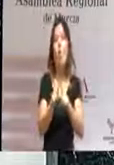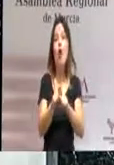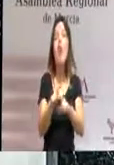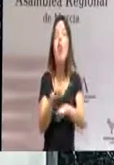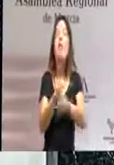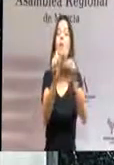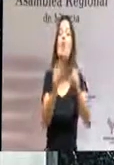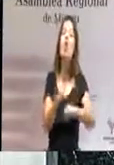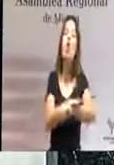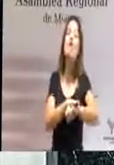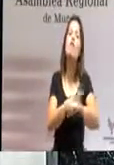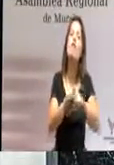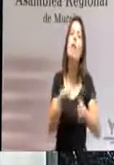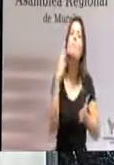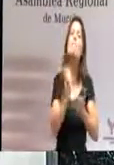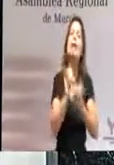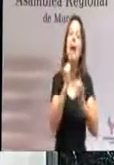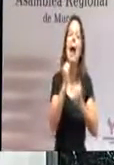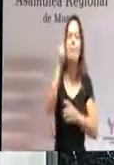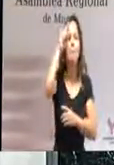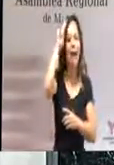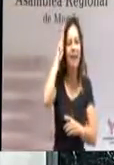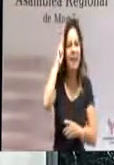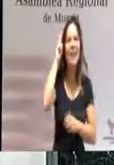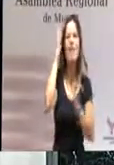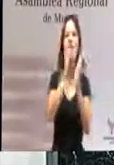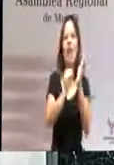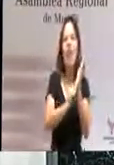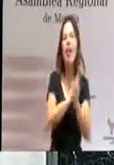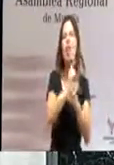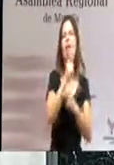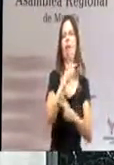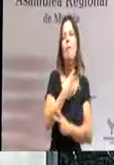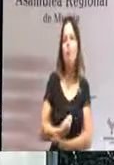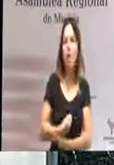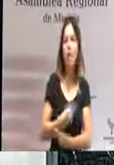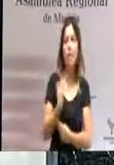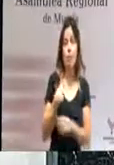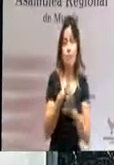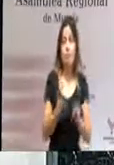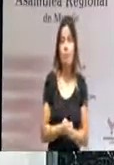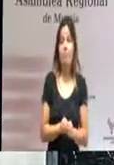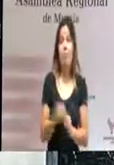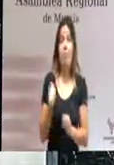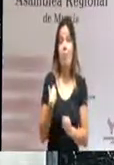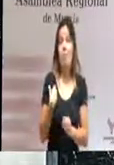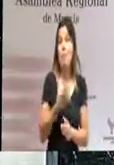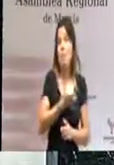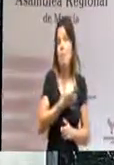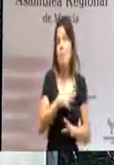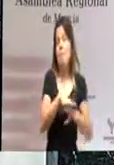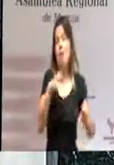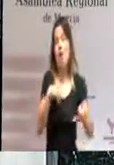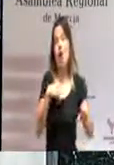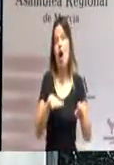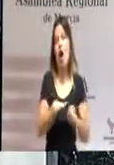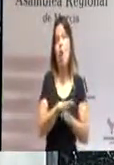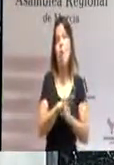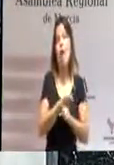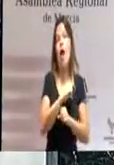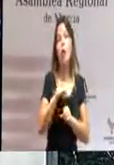gobierno marca de la casa en Madrid, en Valencia o en Murcia y, en definitiva, en casi todas las comunidades autónomas donde